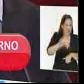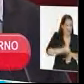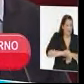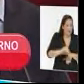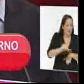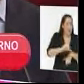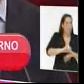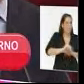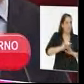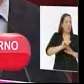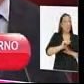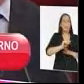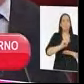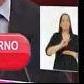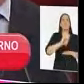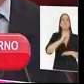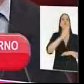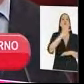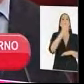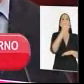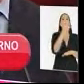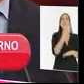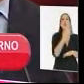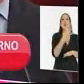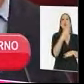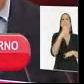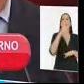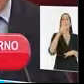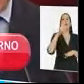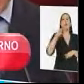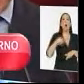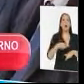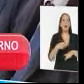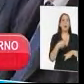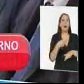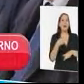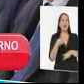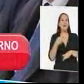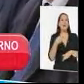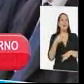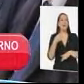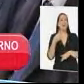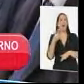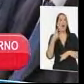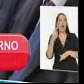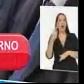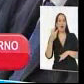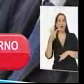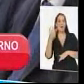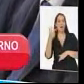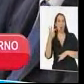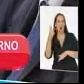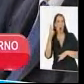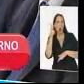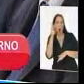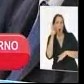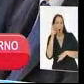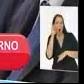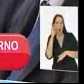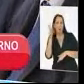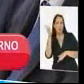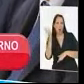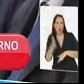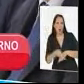después se da a conocer a la opinión pública, porque cualquiera podría decir, el gobierno terminó negociando. muchas de las cosas. Sí, yo no creo que